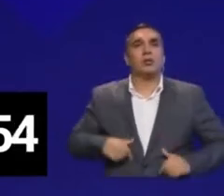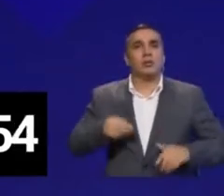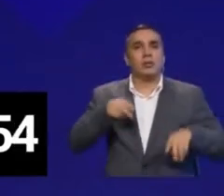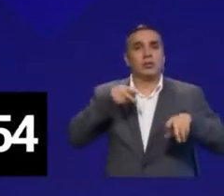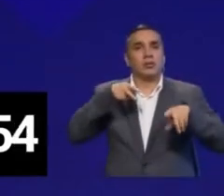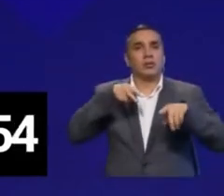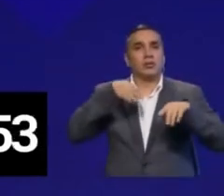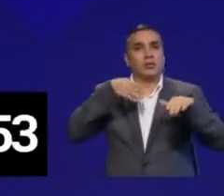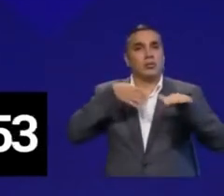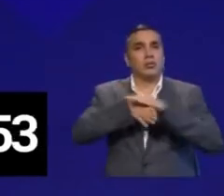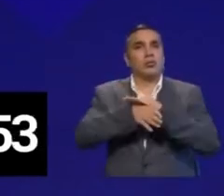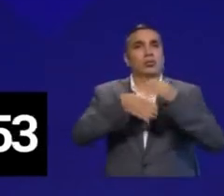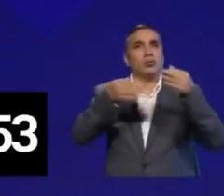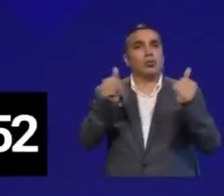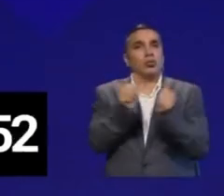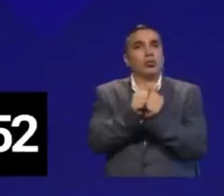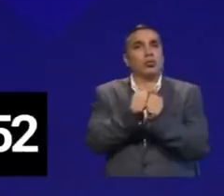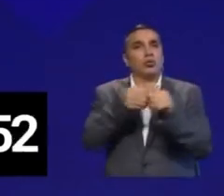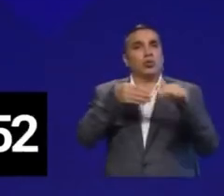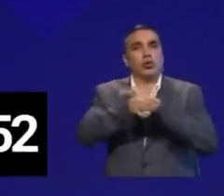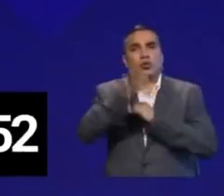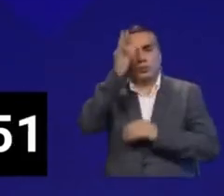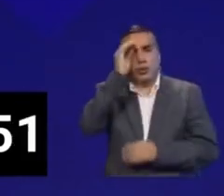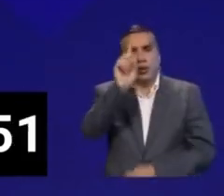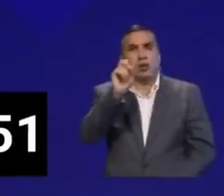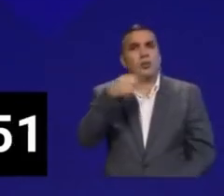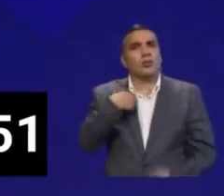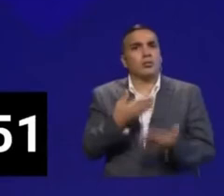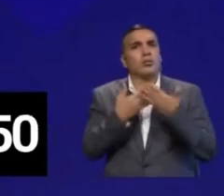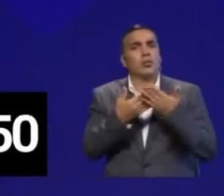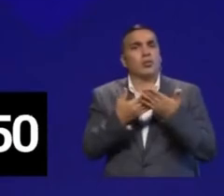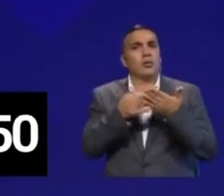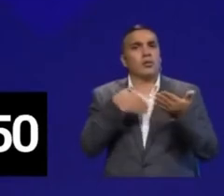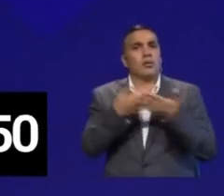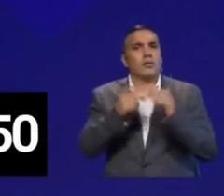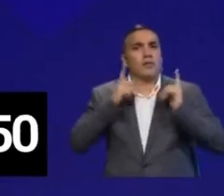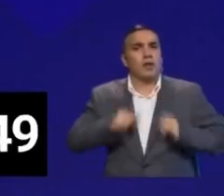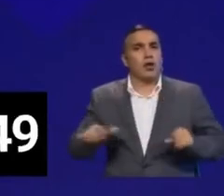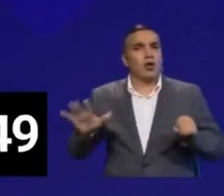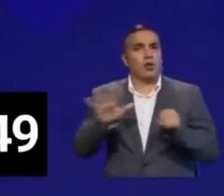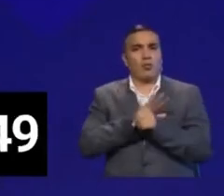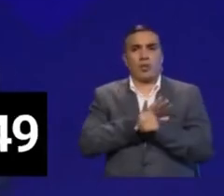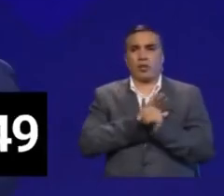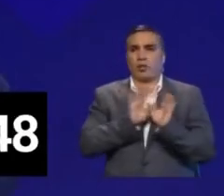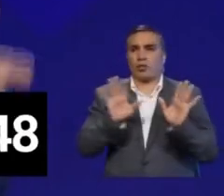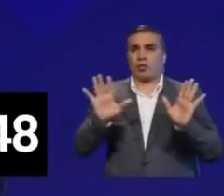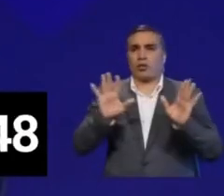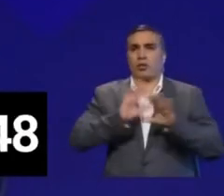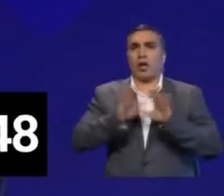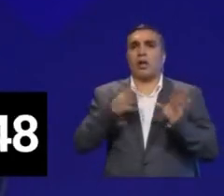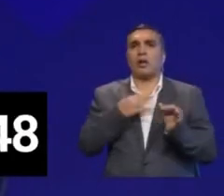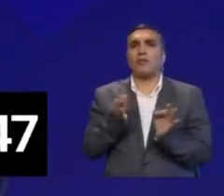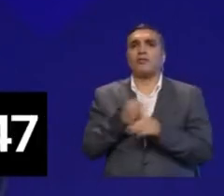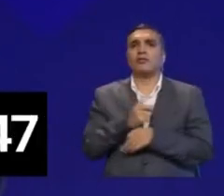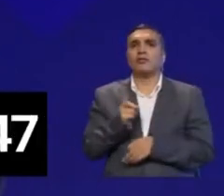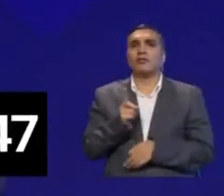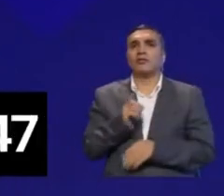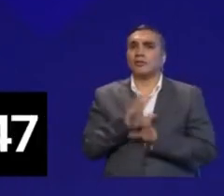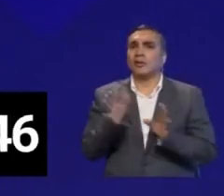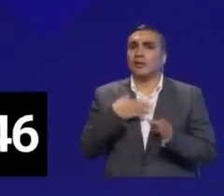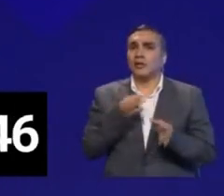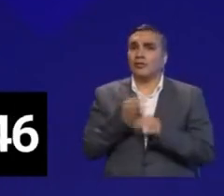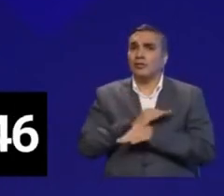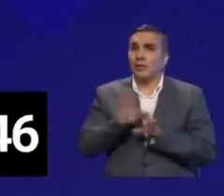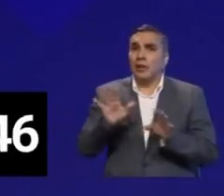Juntos Hospital en tiempo real. Nosotros tenemos un modelo de universalización de la salud que ya está funcionando, que ya